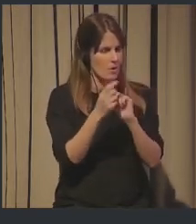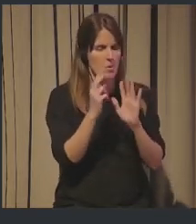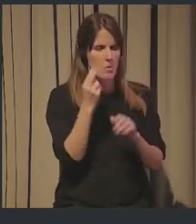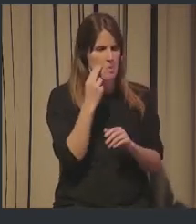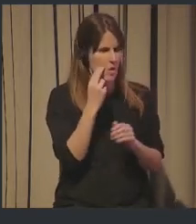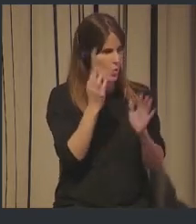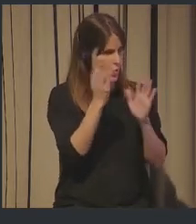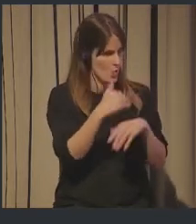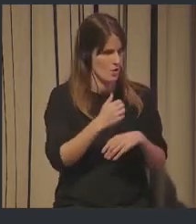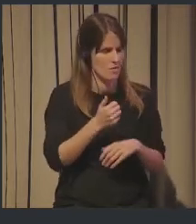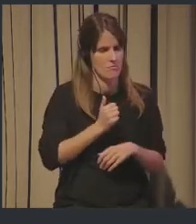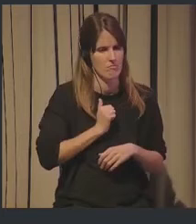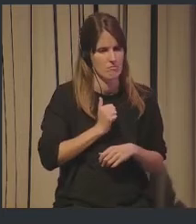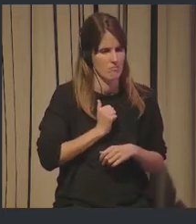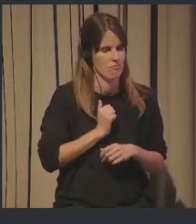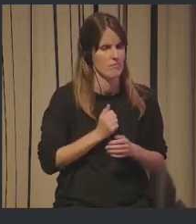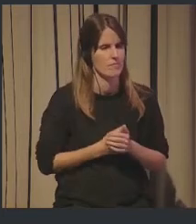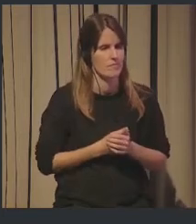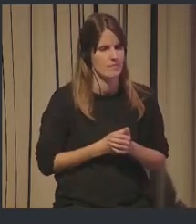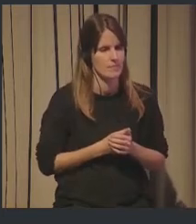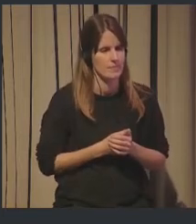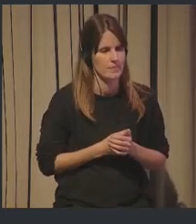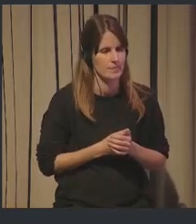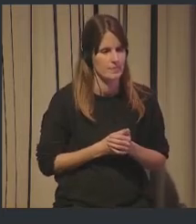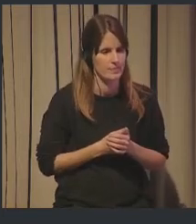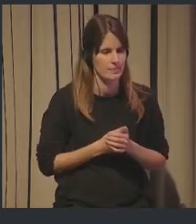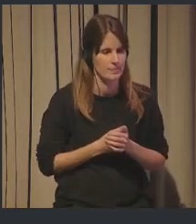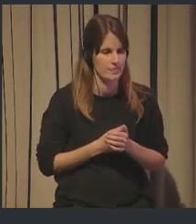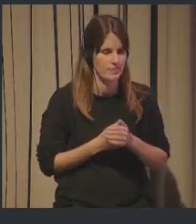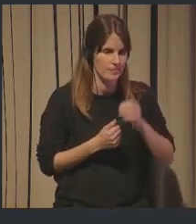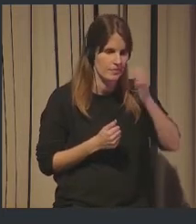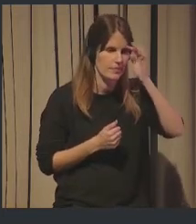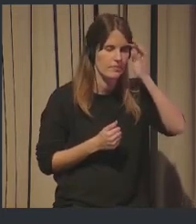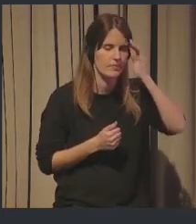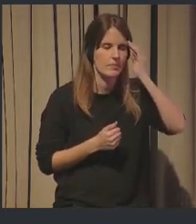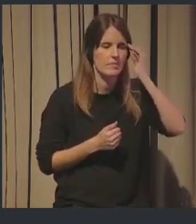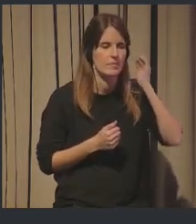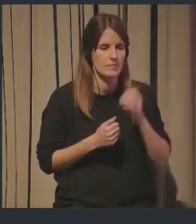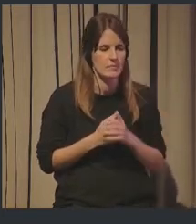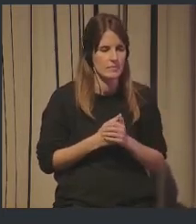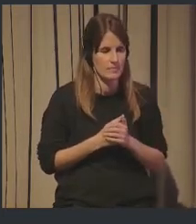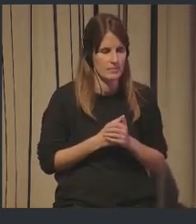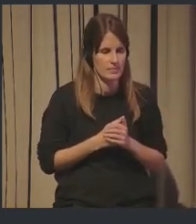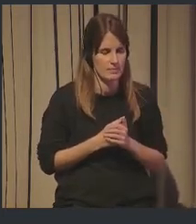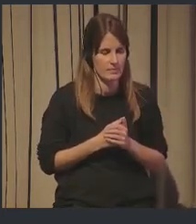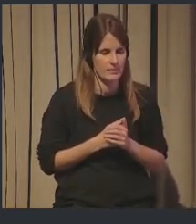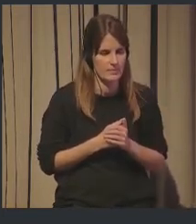lo utilizamos y lo aprovechamos.